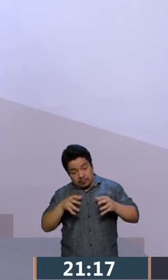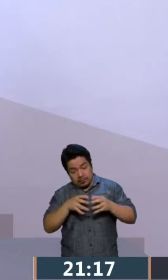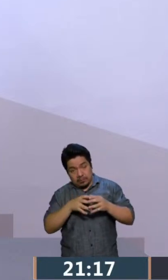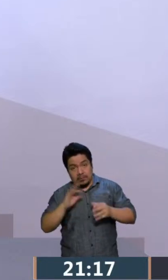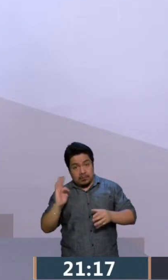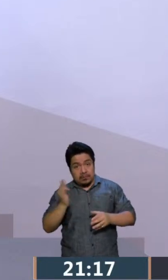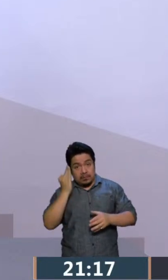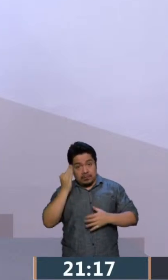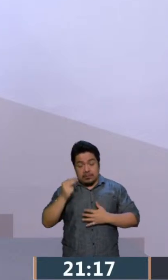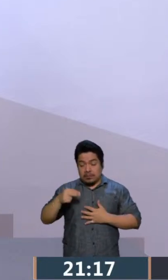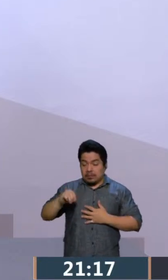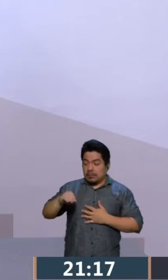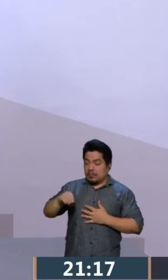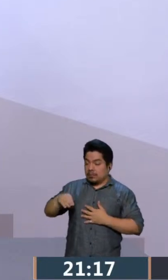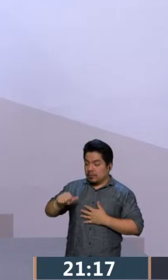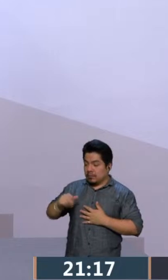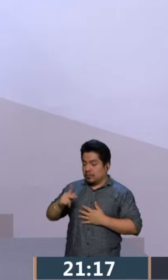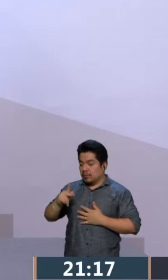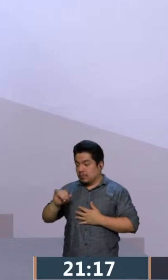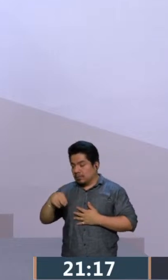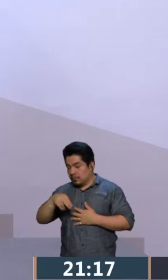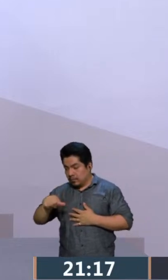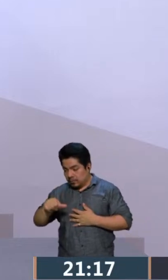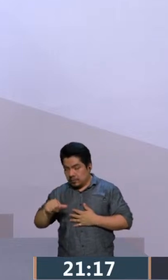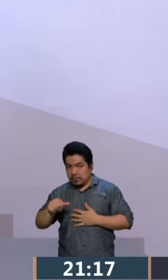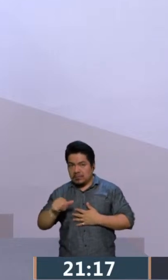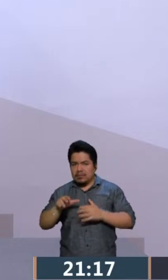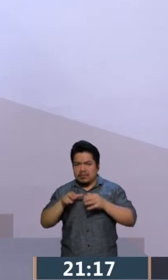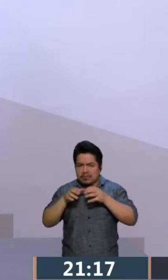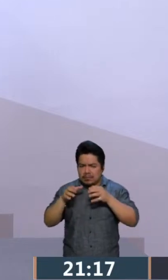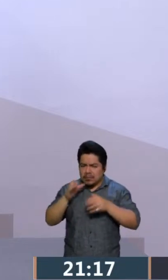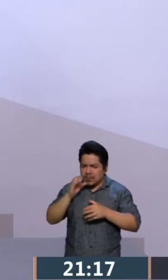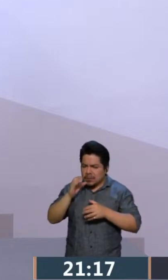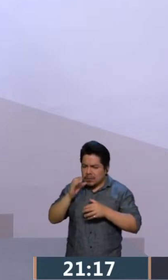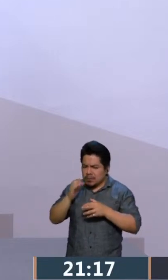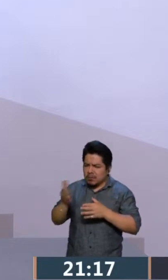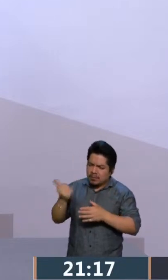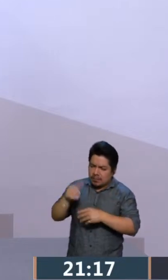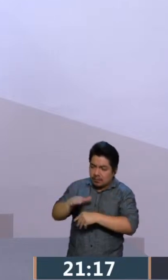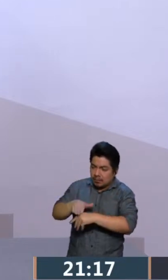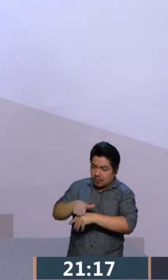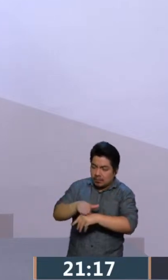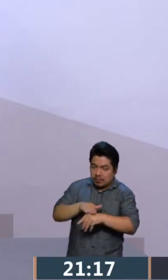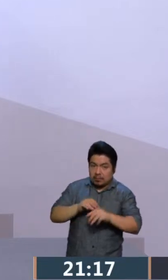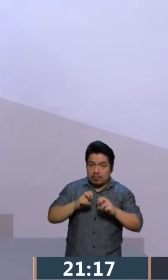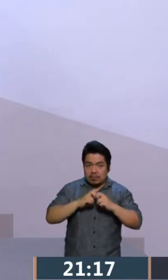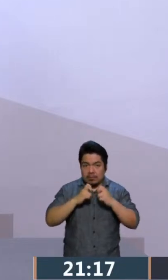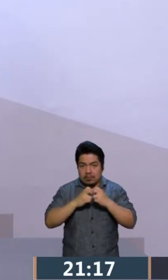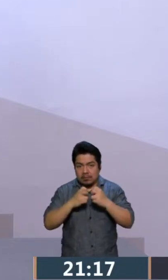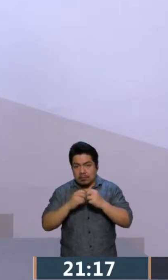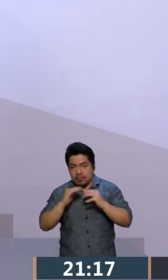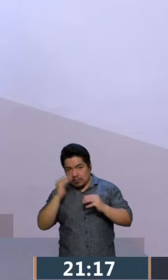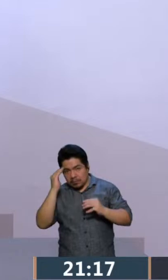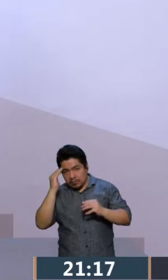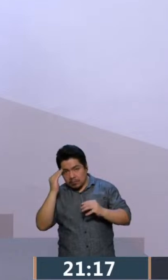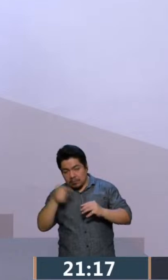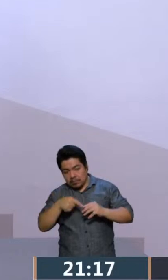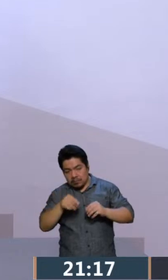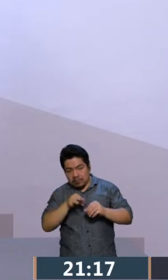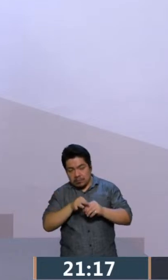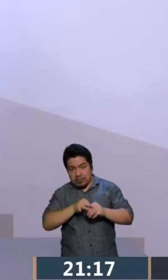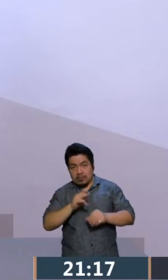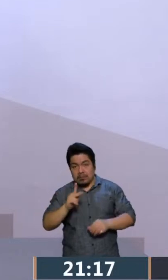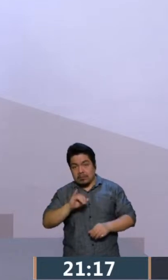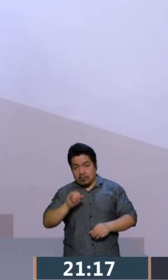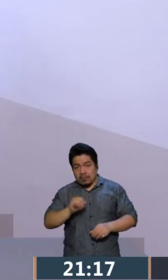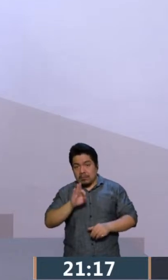Federal, Norma Piña Hernández, convocó a una cena atípica en la que juntó a magistrados del Tribunal Electoral del Poder Judicial